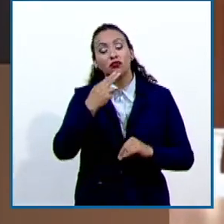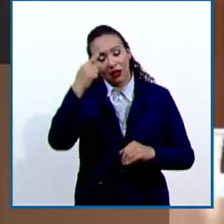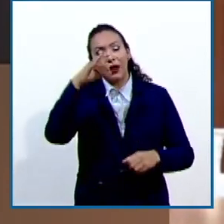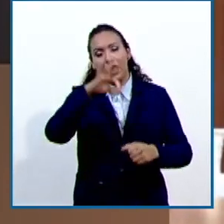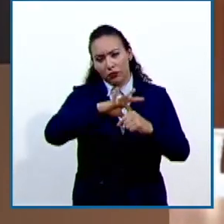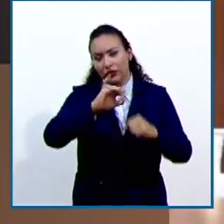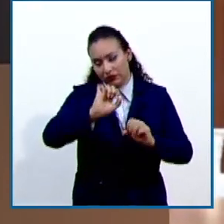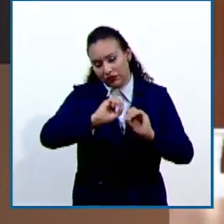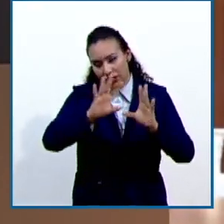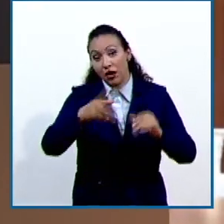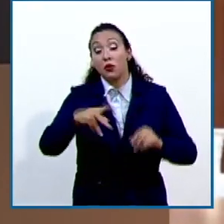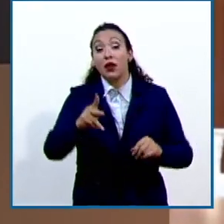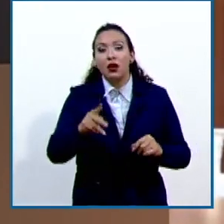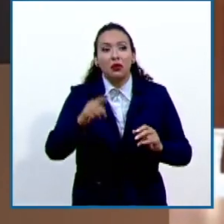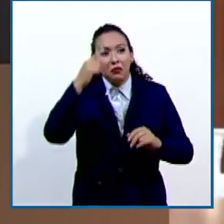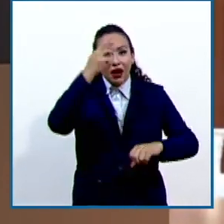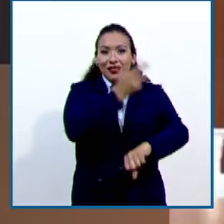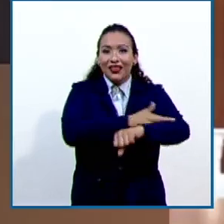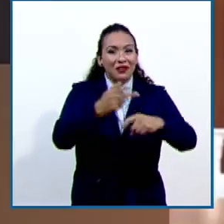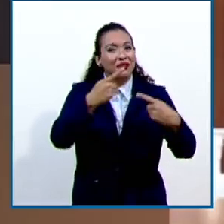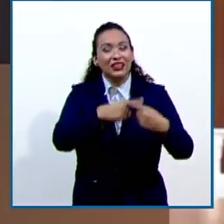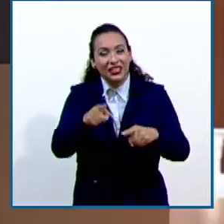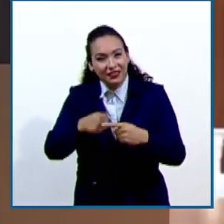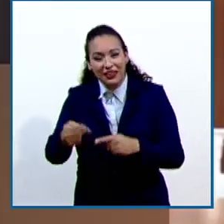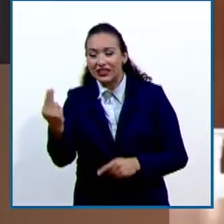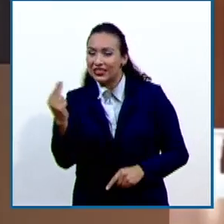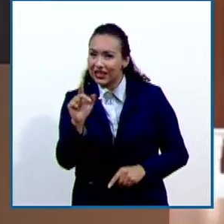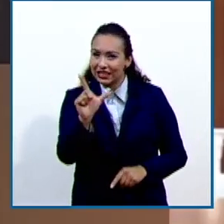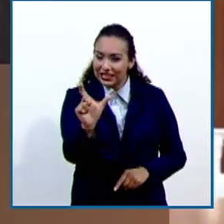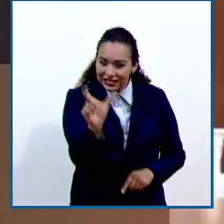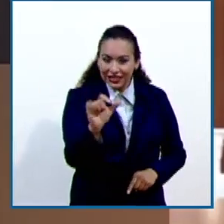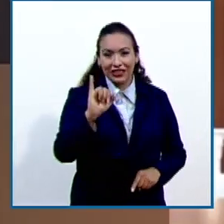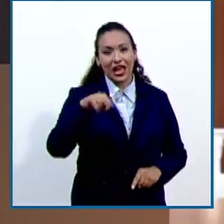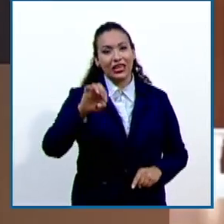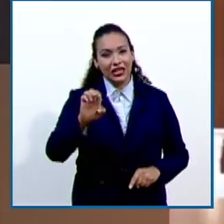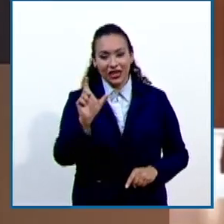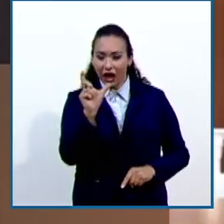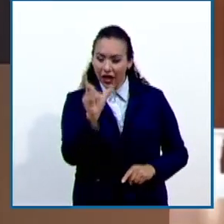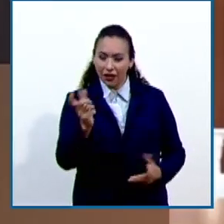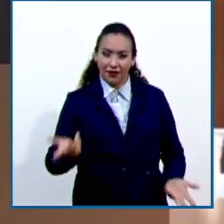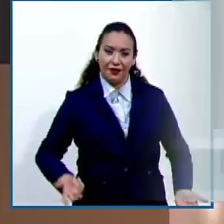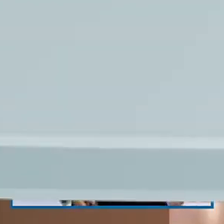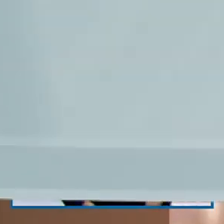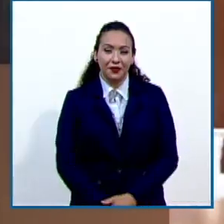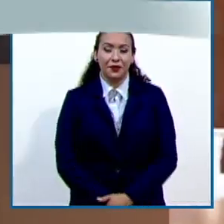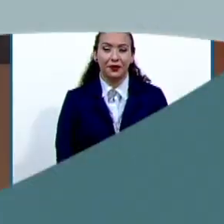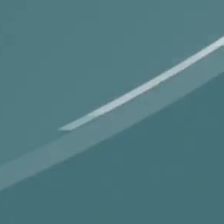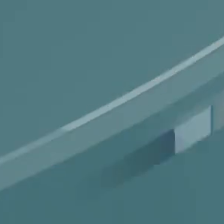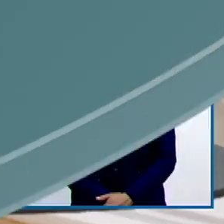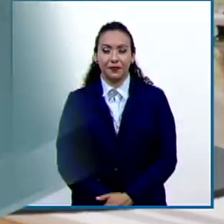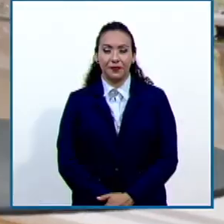sino como para hacer diversos trámites, es el documento de identidad.